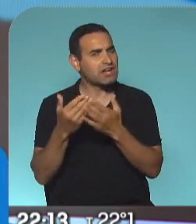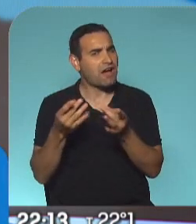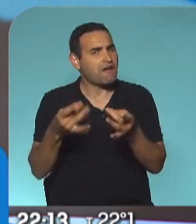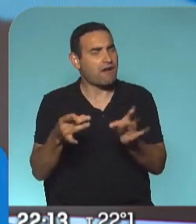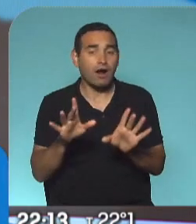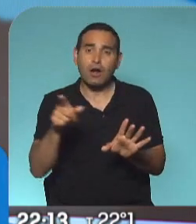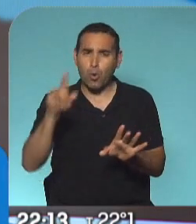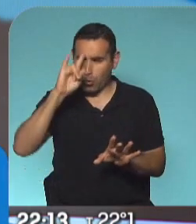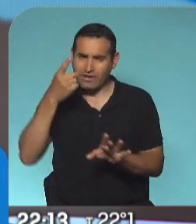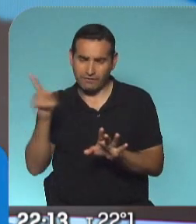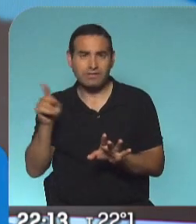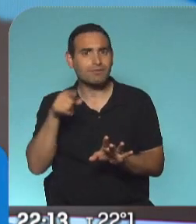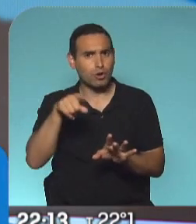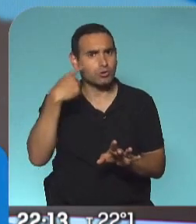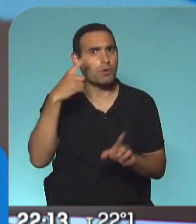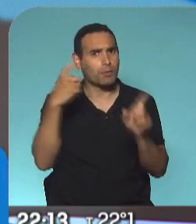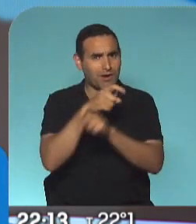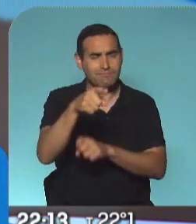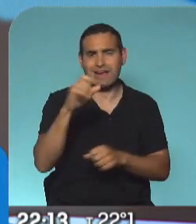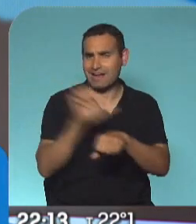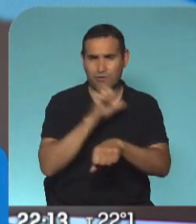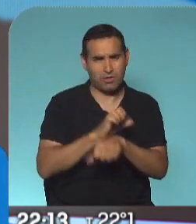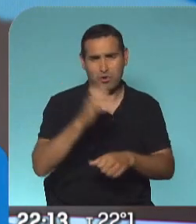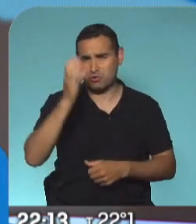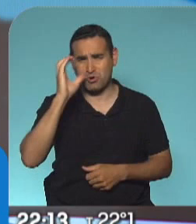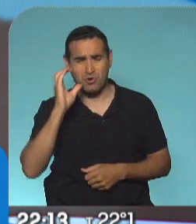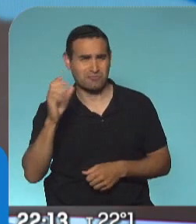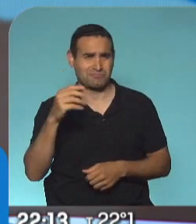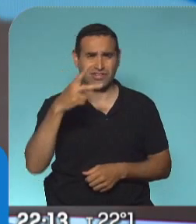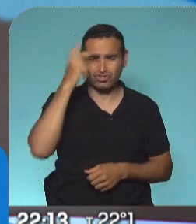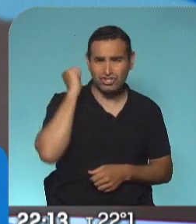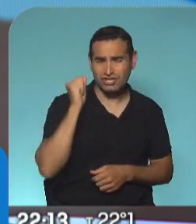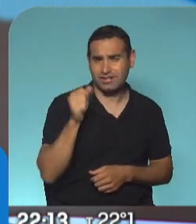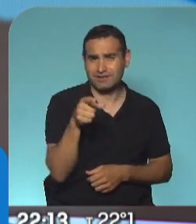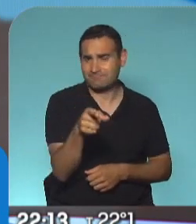todavía no asumió, pero estamos viendo los conflictos que hubo en Ecuador, que hay en Colombia, que hay en Chile,